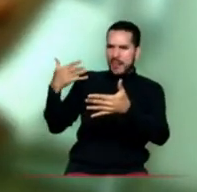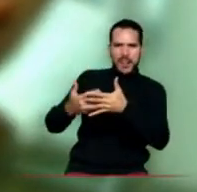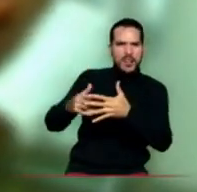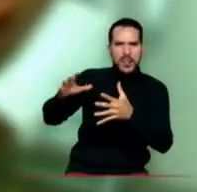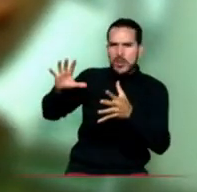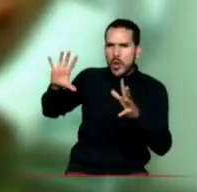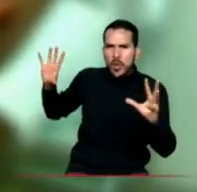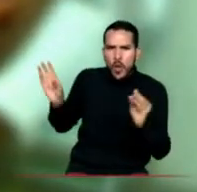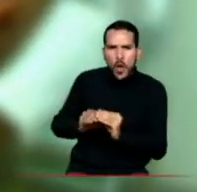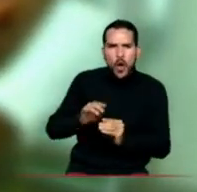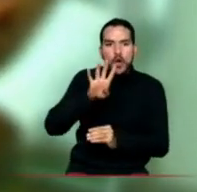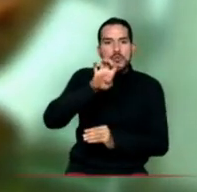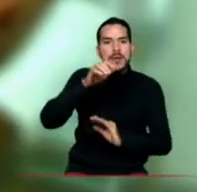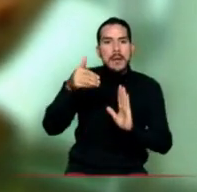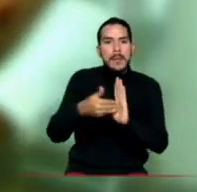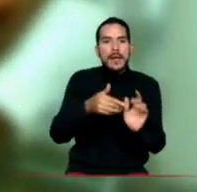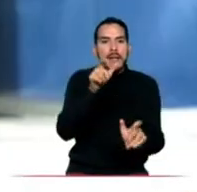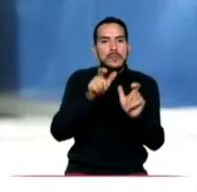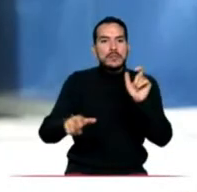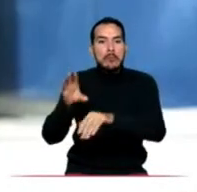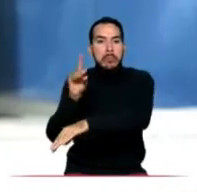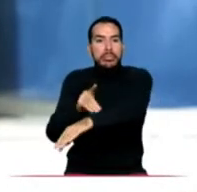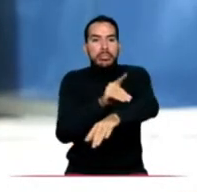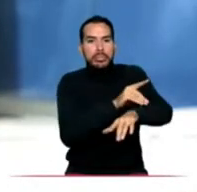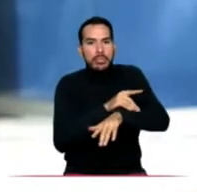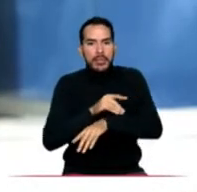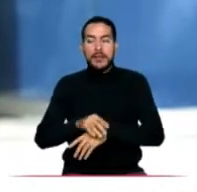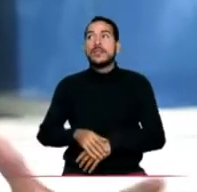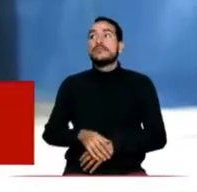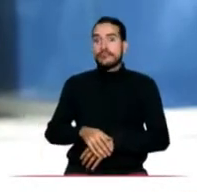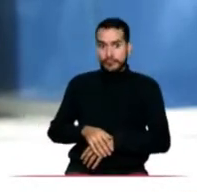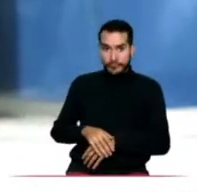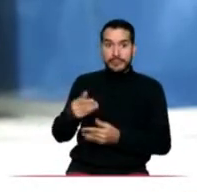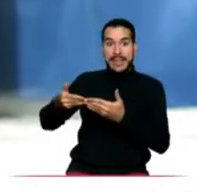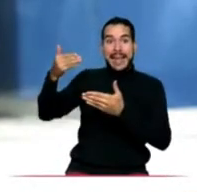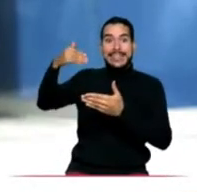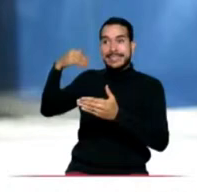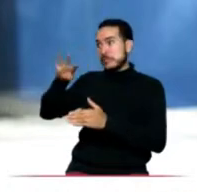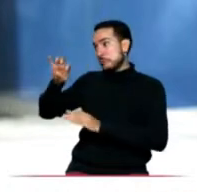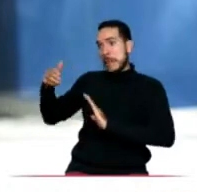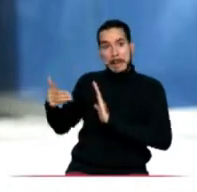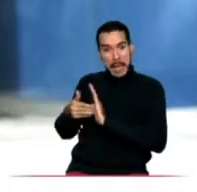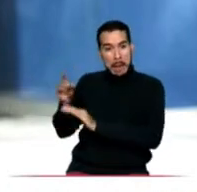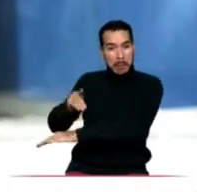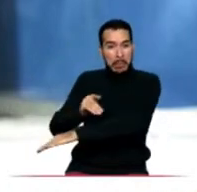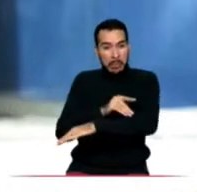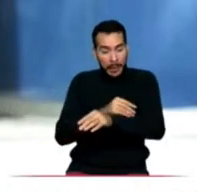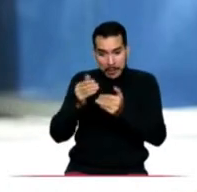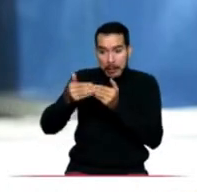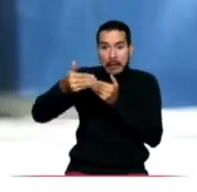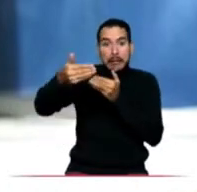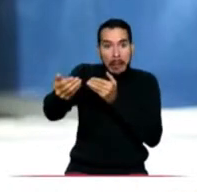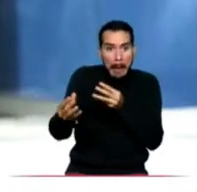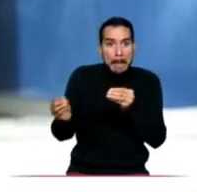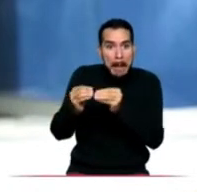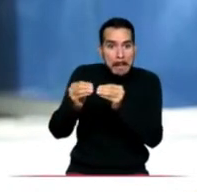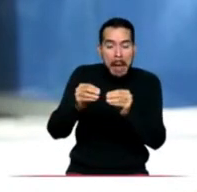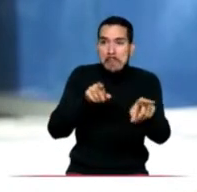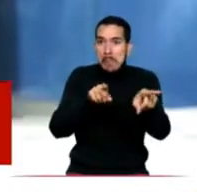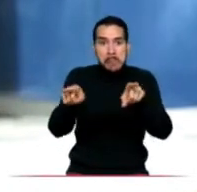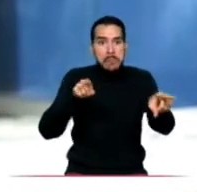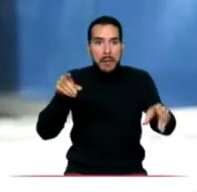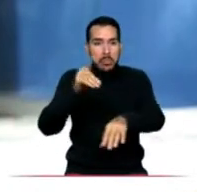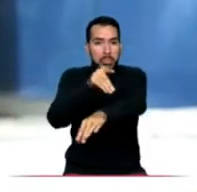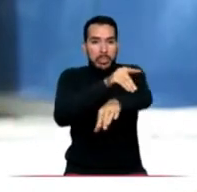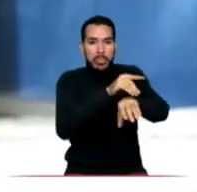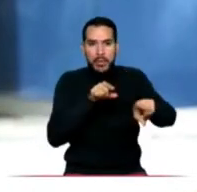Tenemos 716 casos nuevos que se suman a los 9.000 casos que hemos tenido en este 2024. Recordemos que desde enero